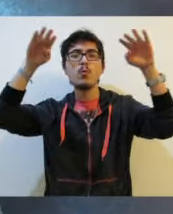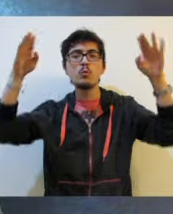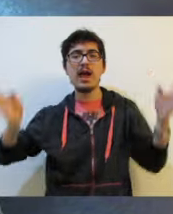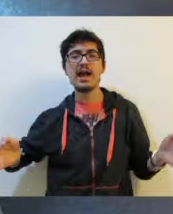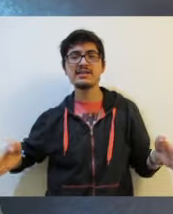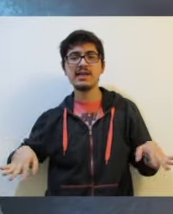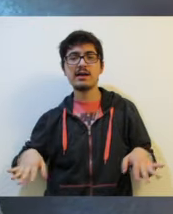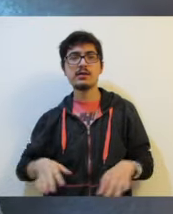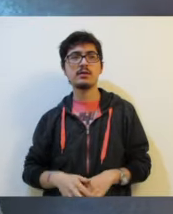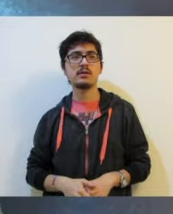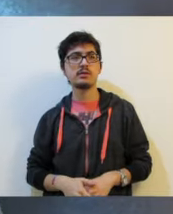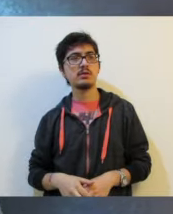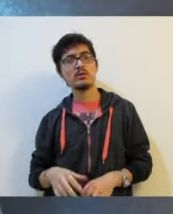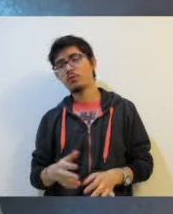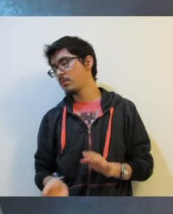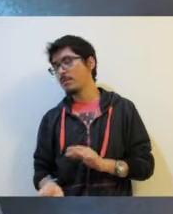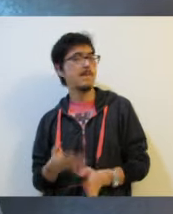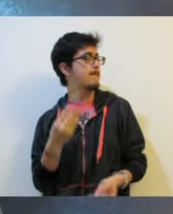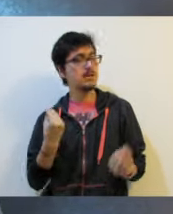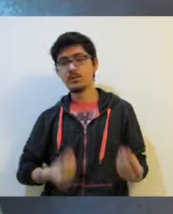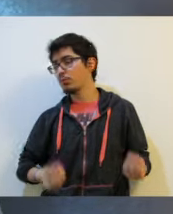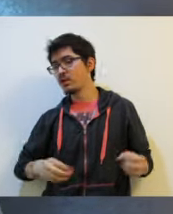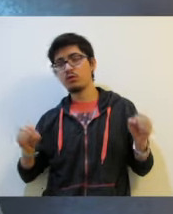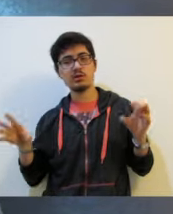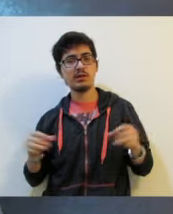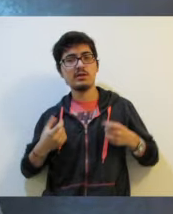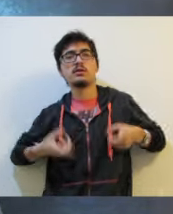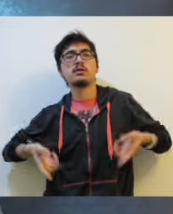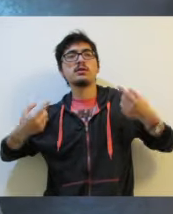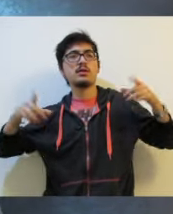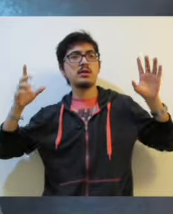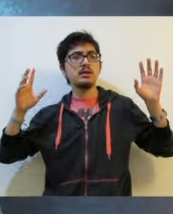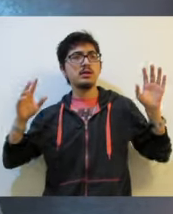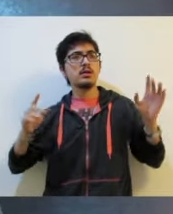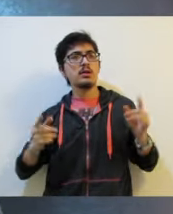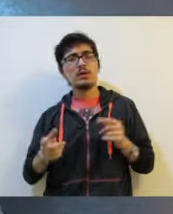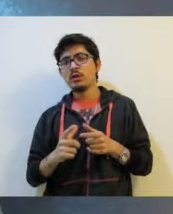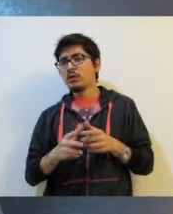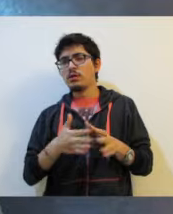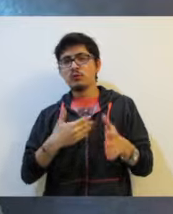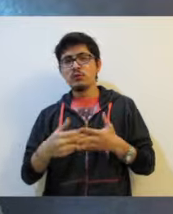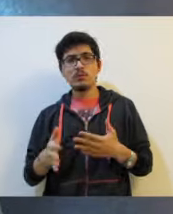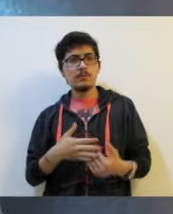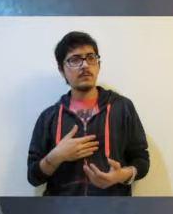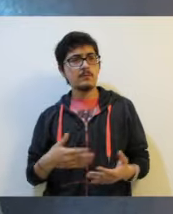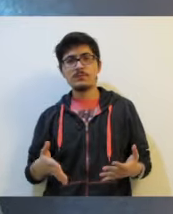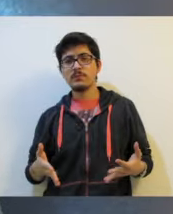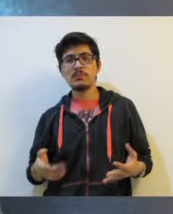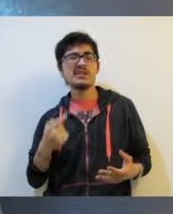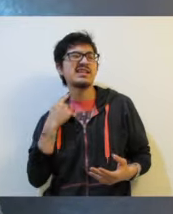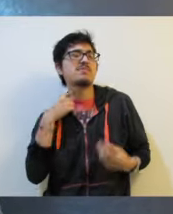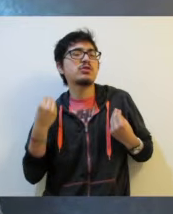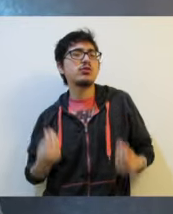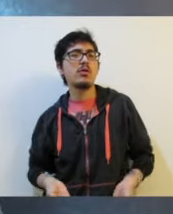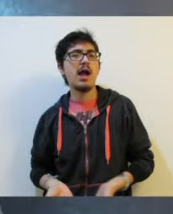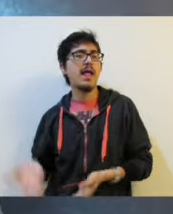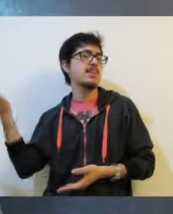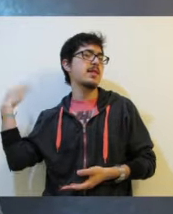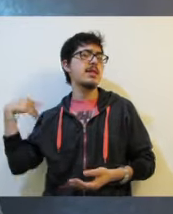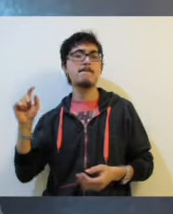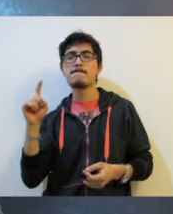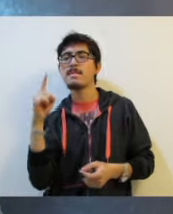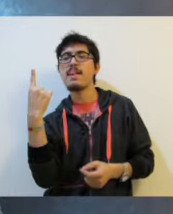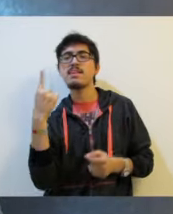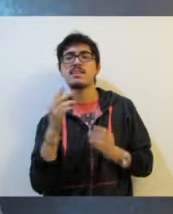que pasó antes de Juego de Tronos para entender lo que va a ocurrir después. Esto es un libro que me encantó, sin duda las páginas que tiene se me